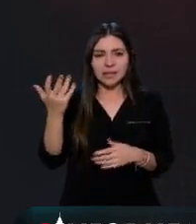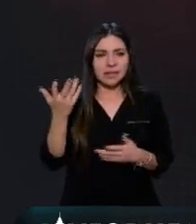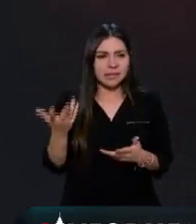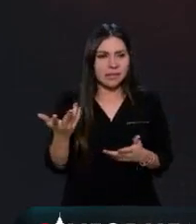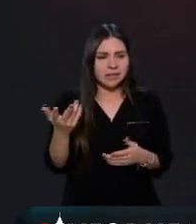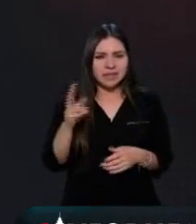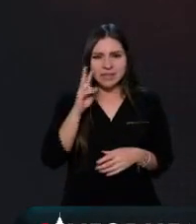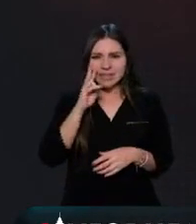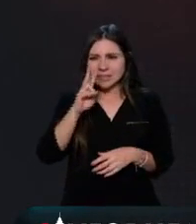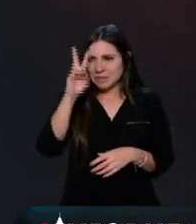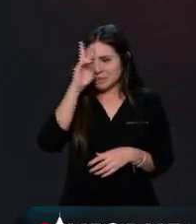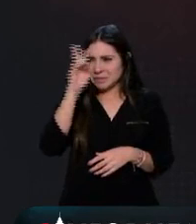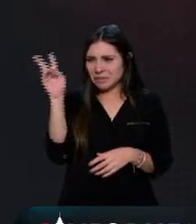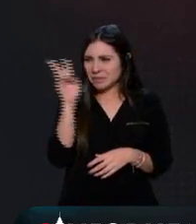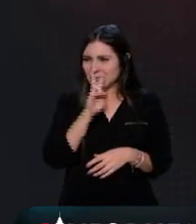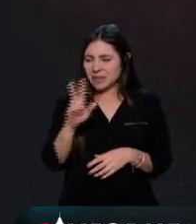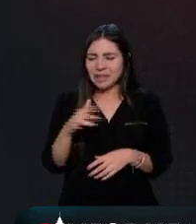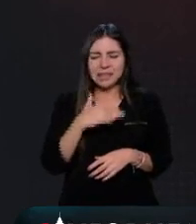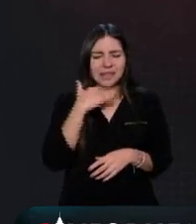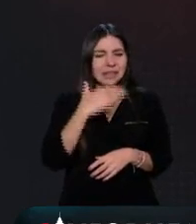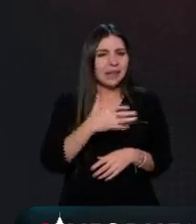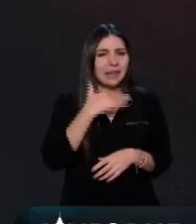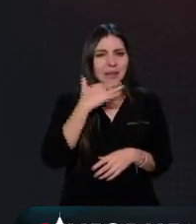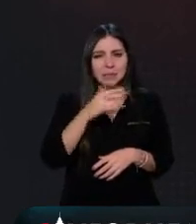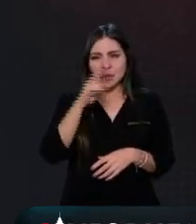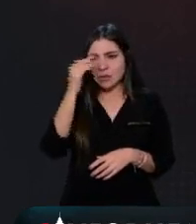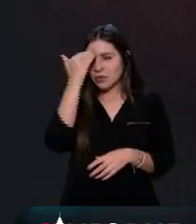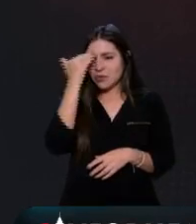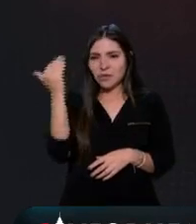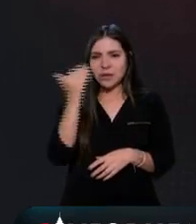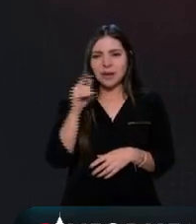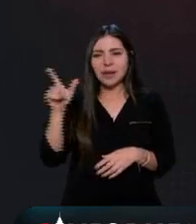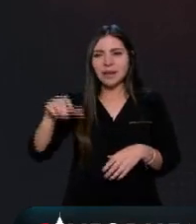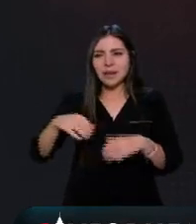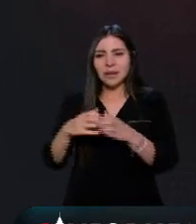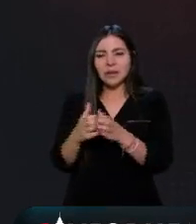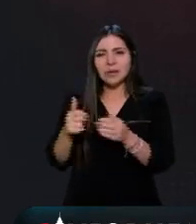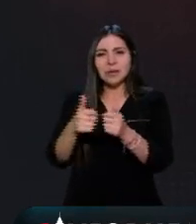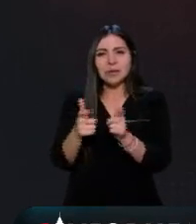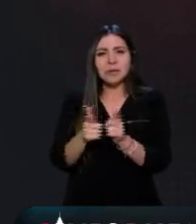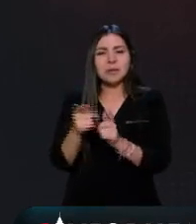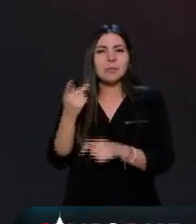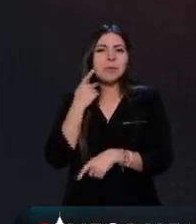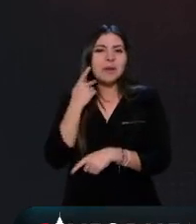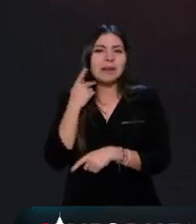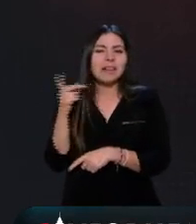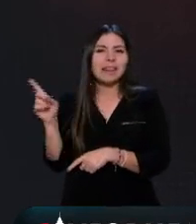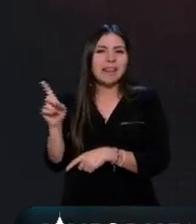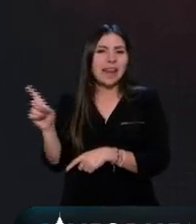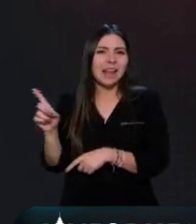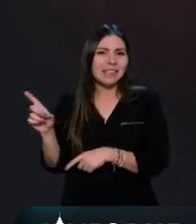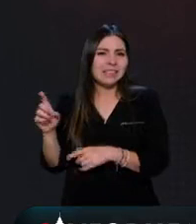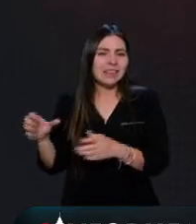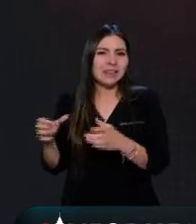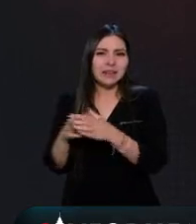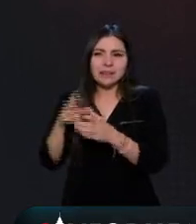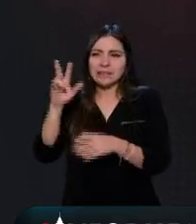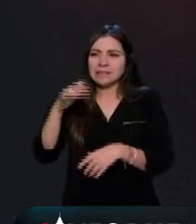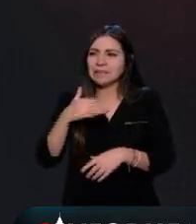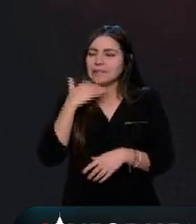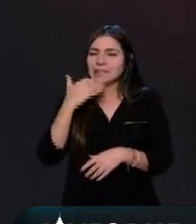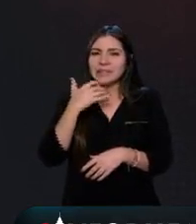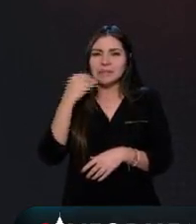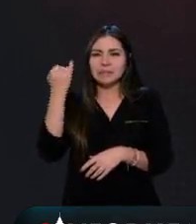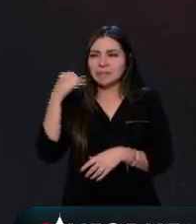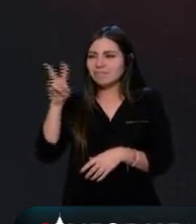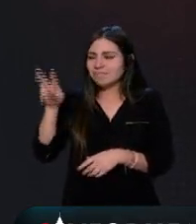una asquerosidad y una trampa de la derecha, no solo de chiste, sino de preocupación. Y a mí me parece que hay allí dos cosas,